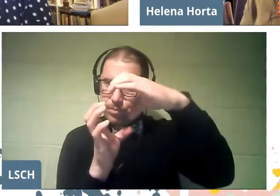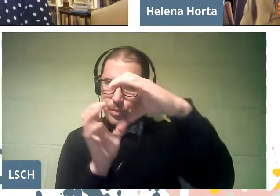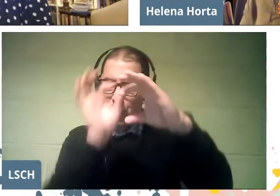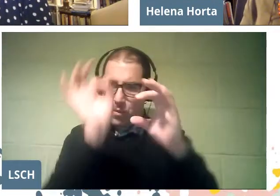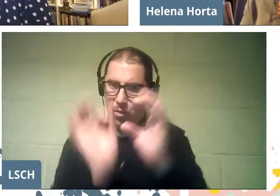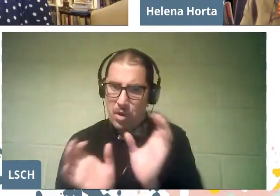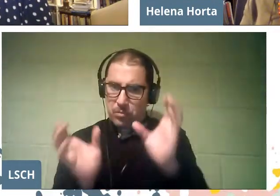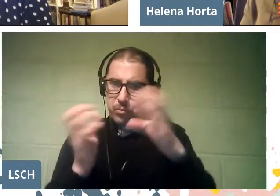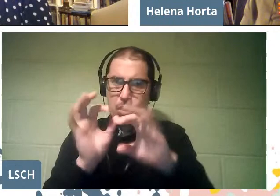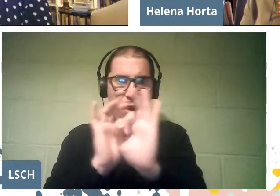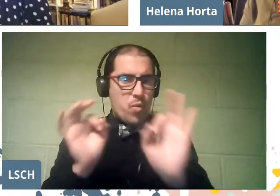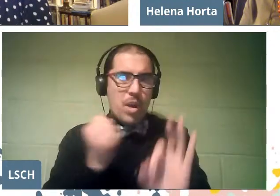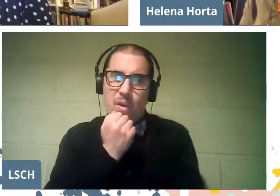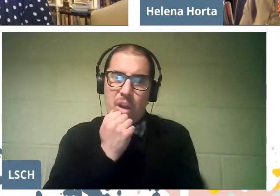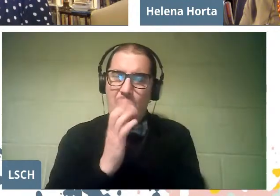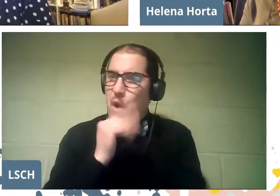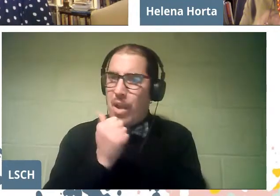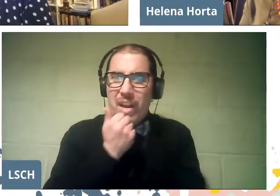equivocan nunca.